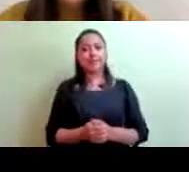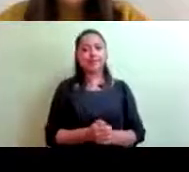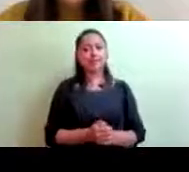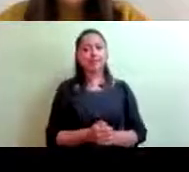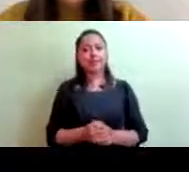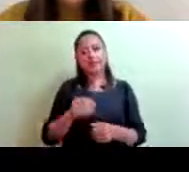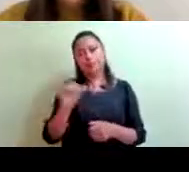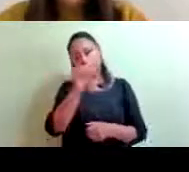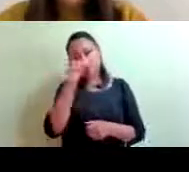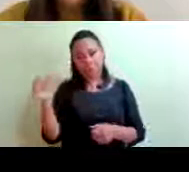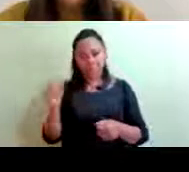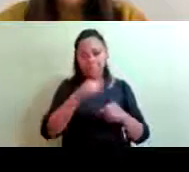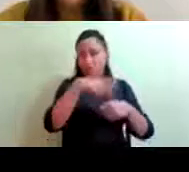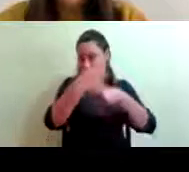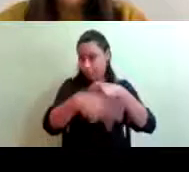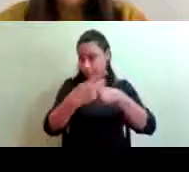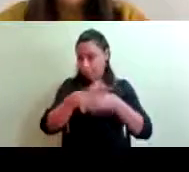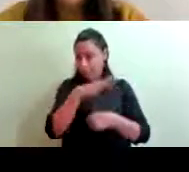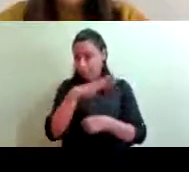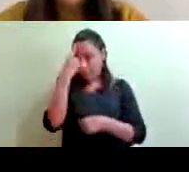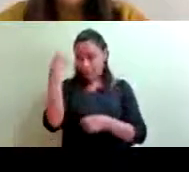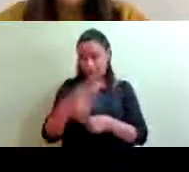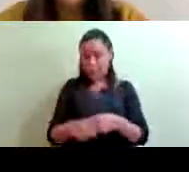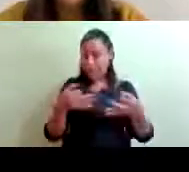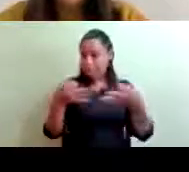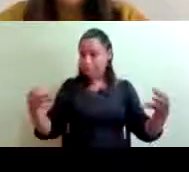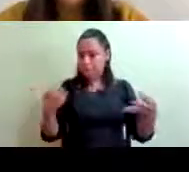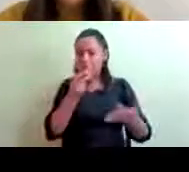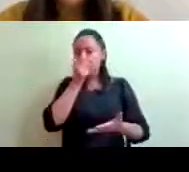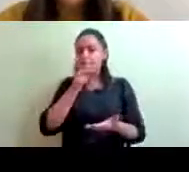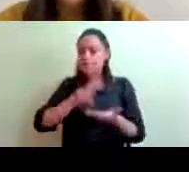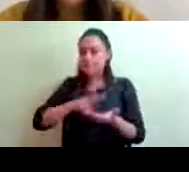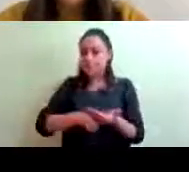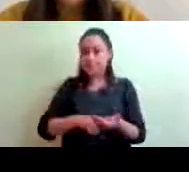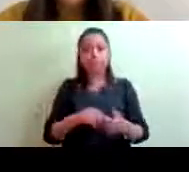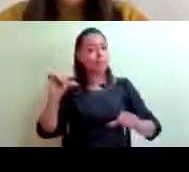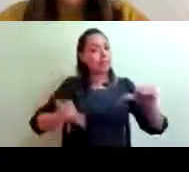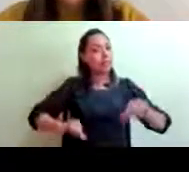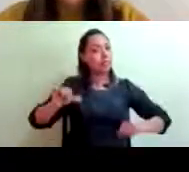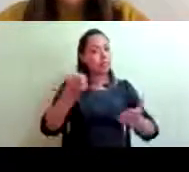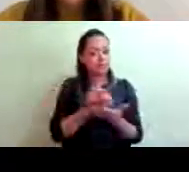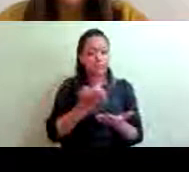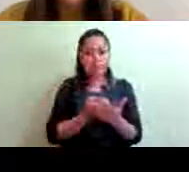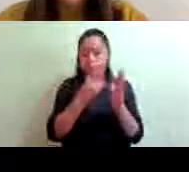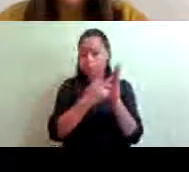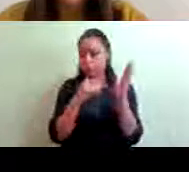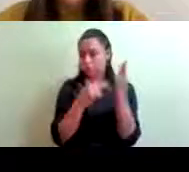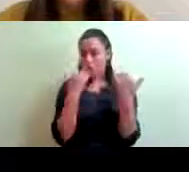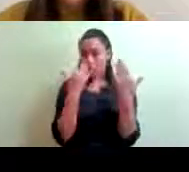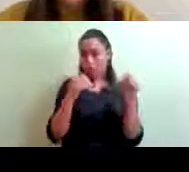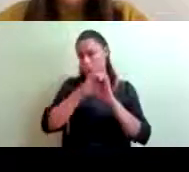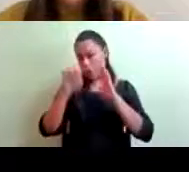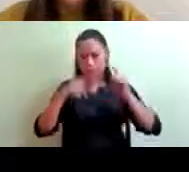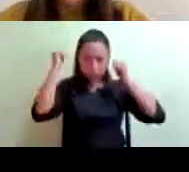Otras amenazas que existen para el suelo de conservación son estas actividades económicas que no están reguladas, como el turismo y la ganadería